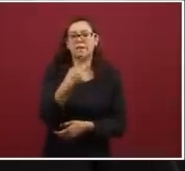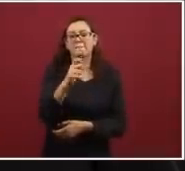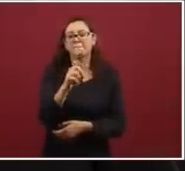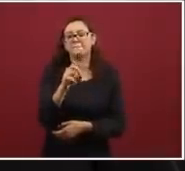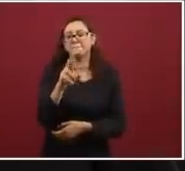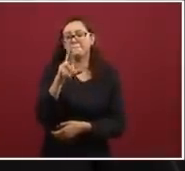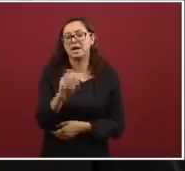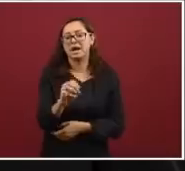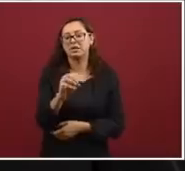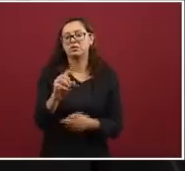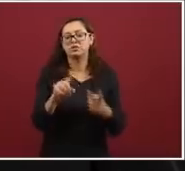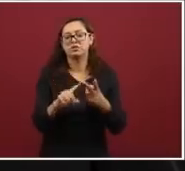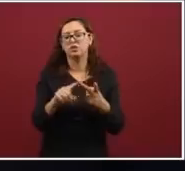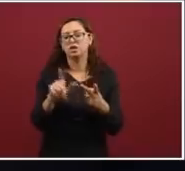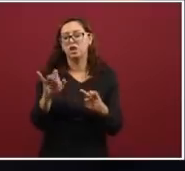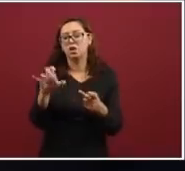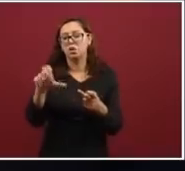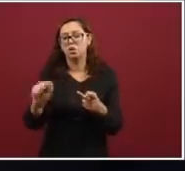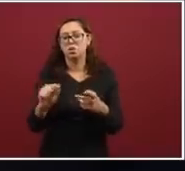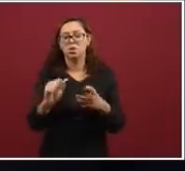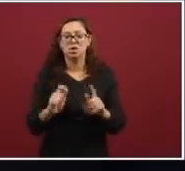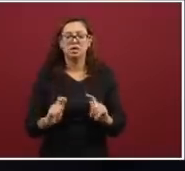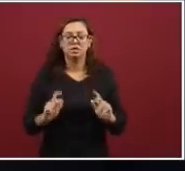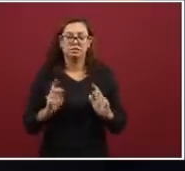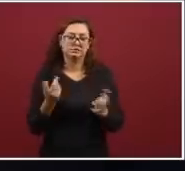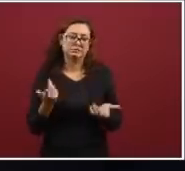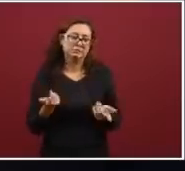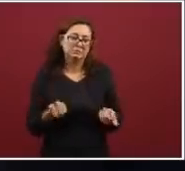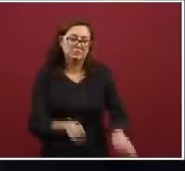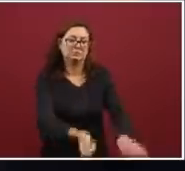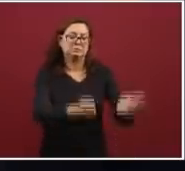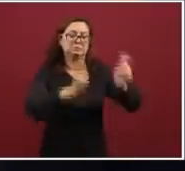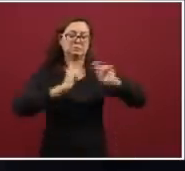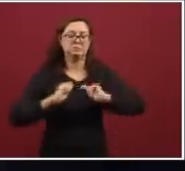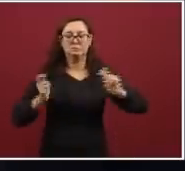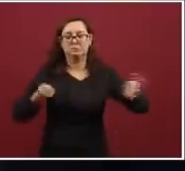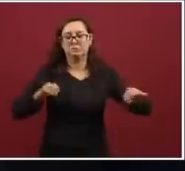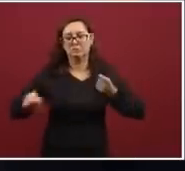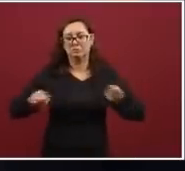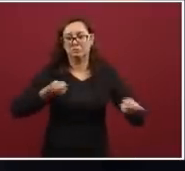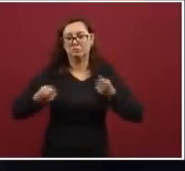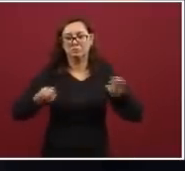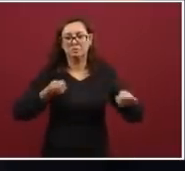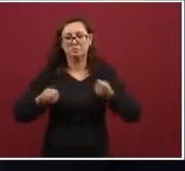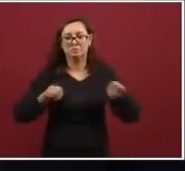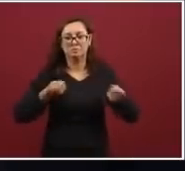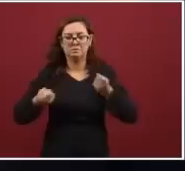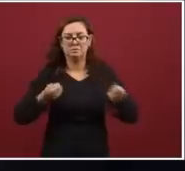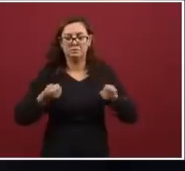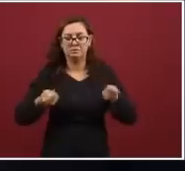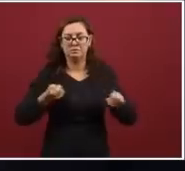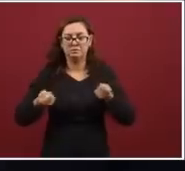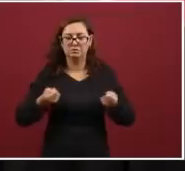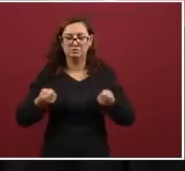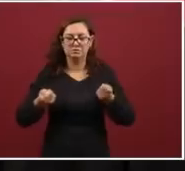Videgaray tomaron el control del periódico financieramente hablando y administrativamente hablando, y ya estaba electo el